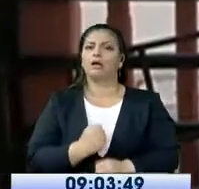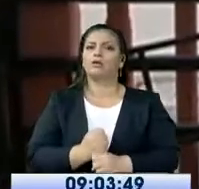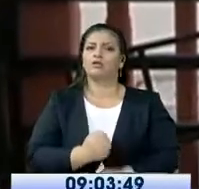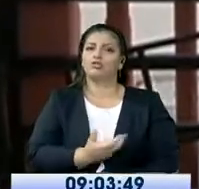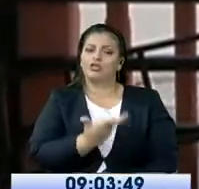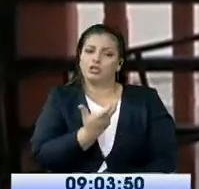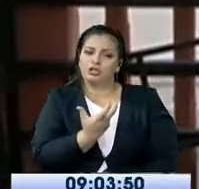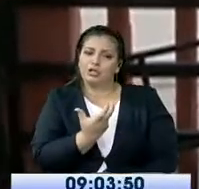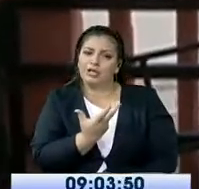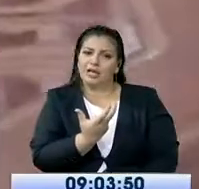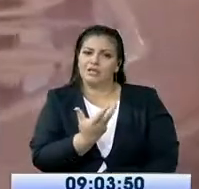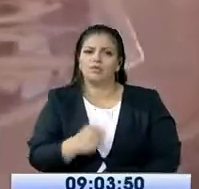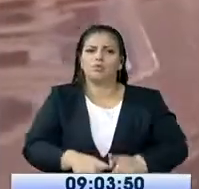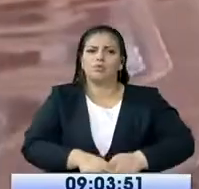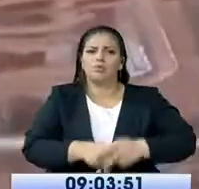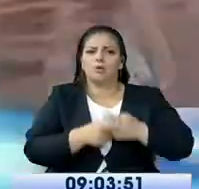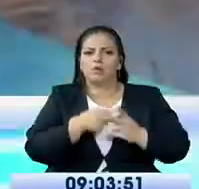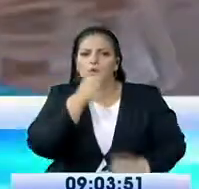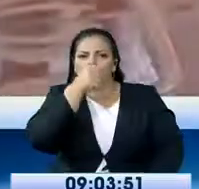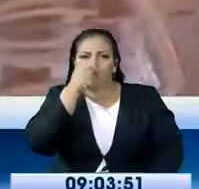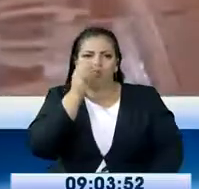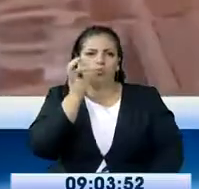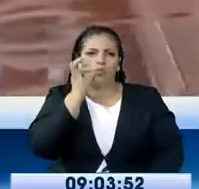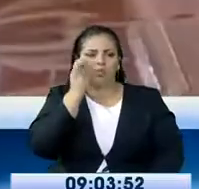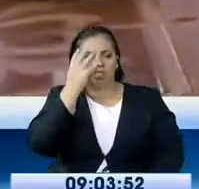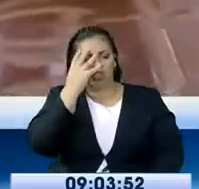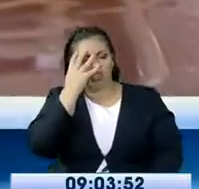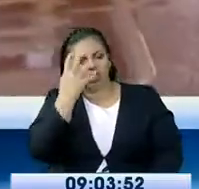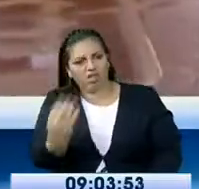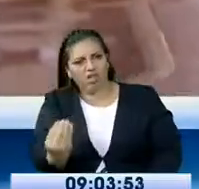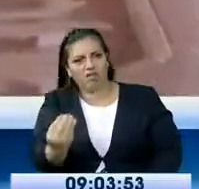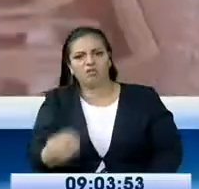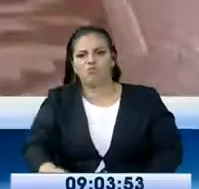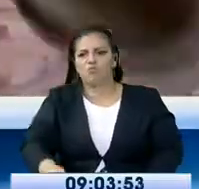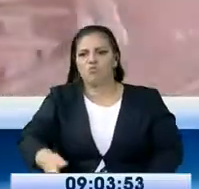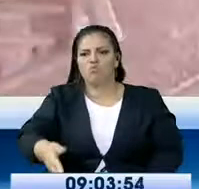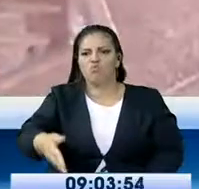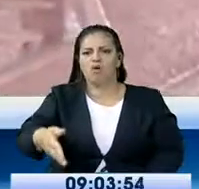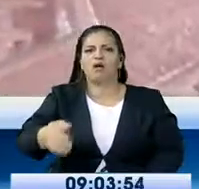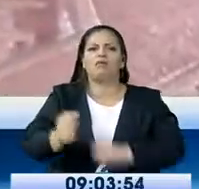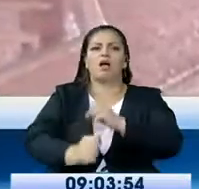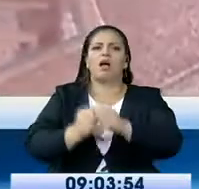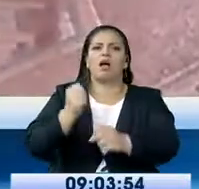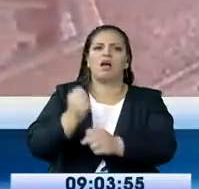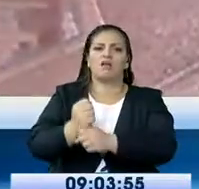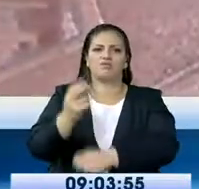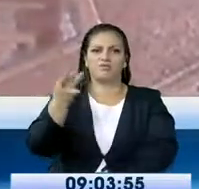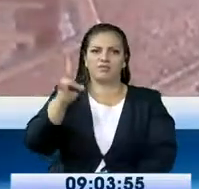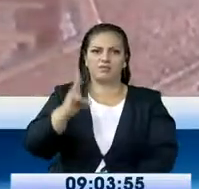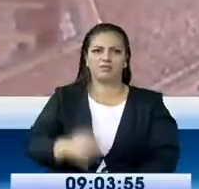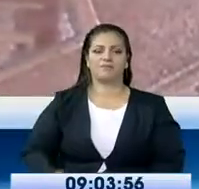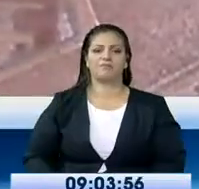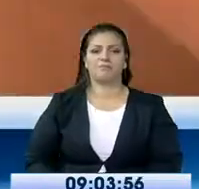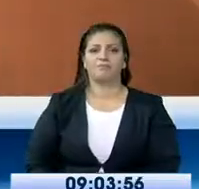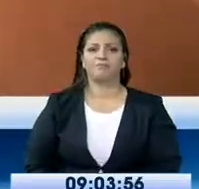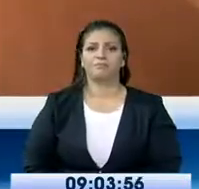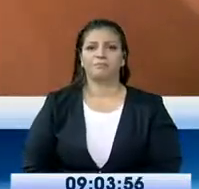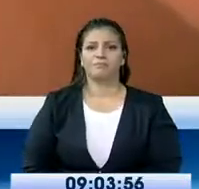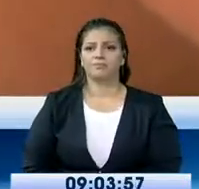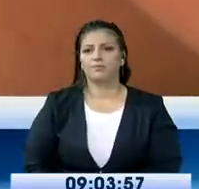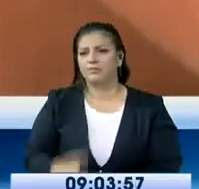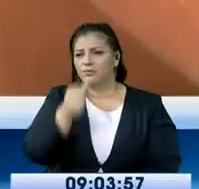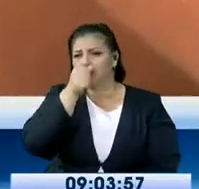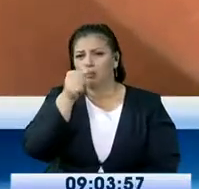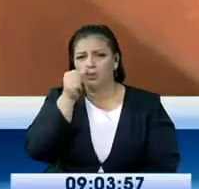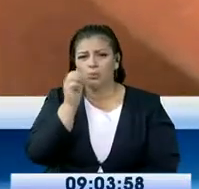una abuela que recurrió al candado y la cadena para retenerlo en casa y que no salga a consumir H o